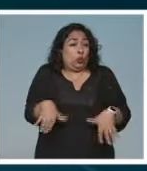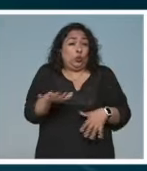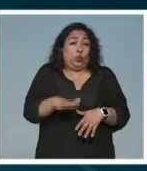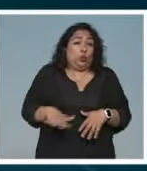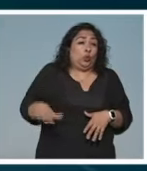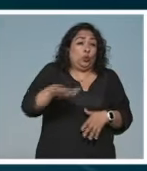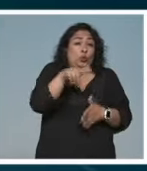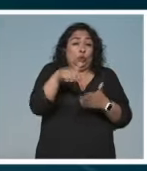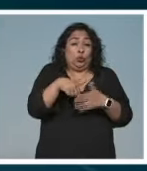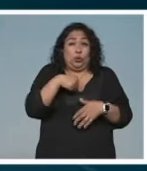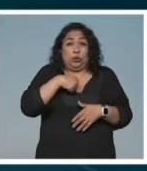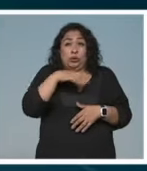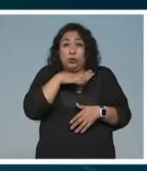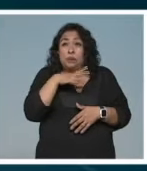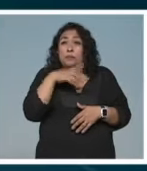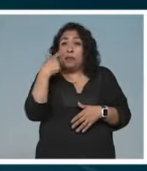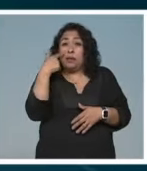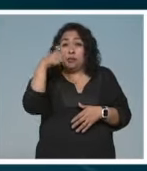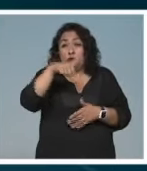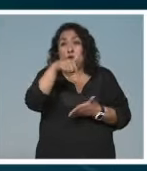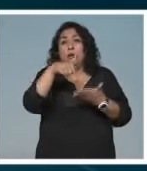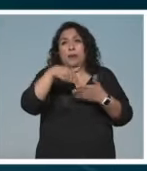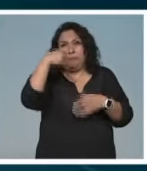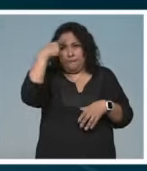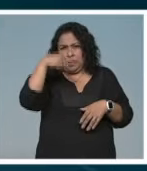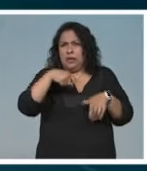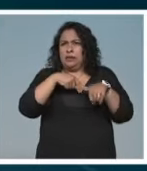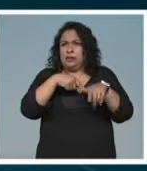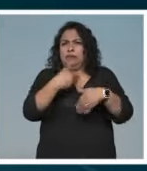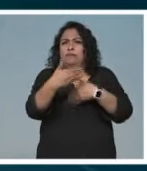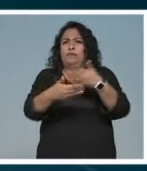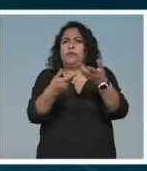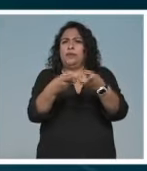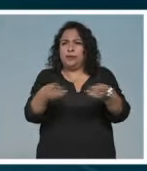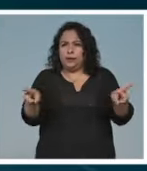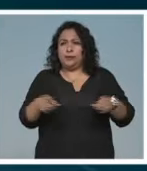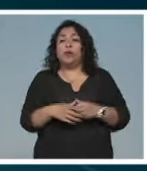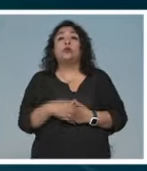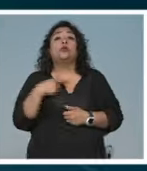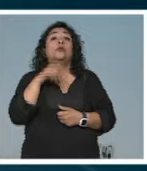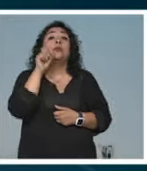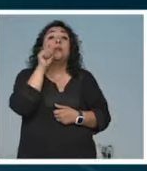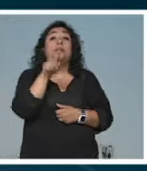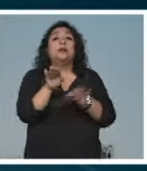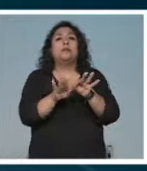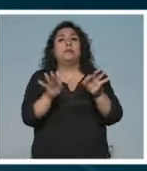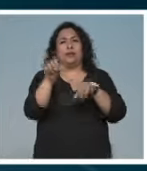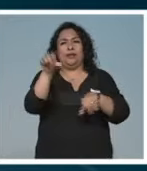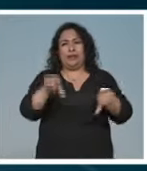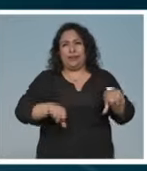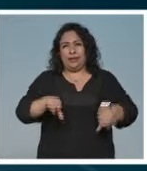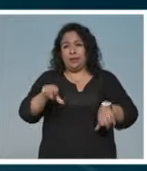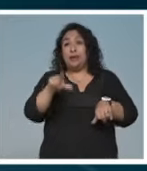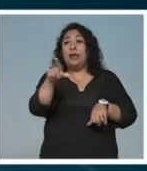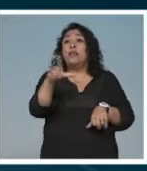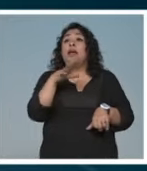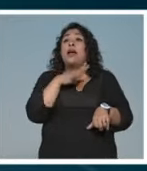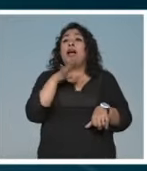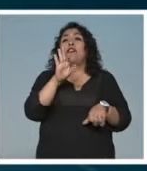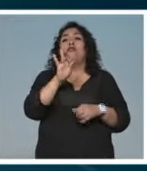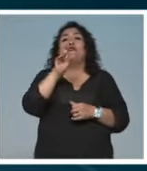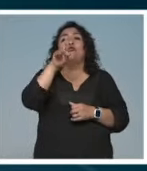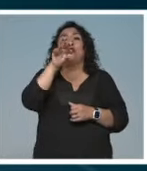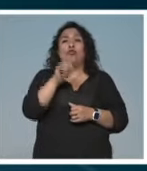en la que estemos encuentre aquí un espacio para seguirse desarrollando. También destaca entre sus actividades la creación del